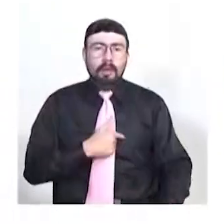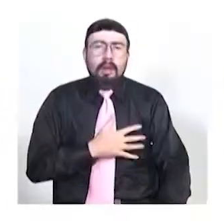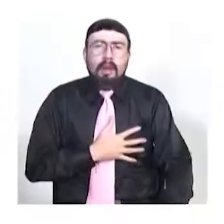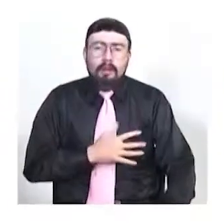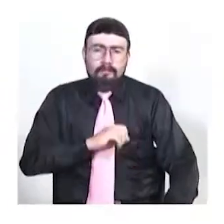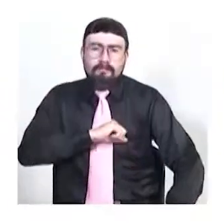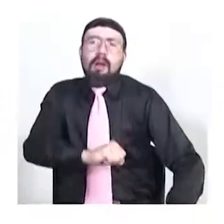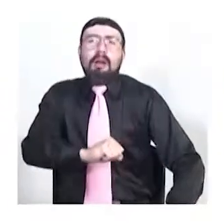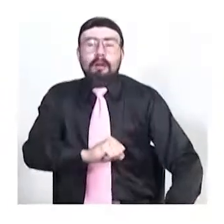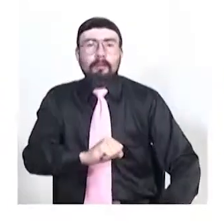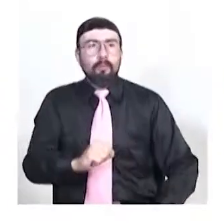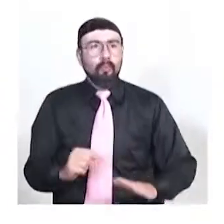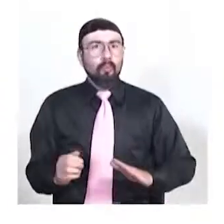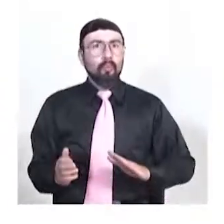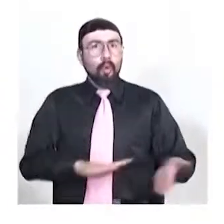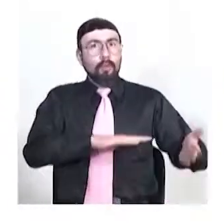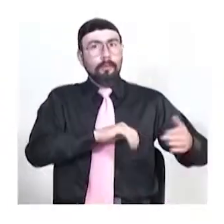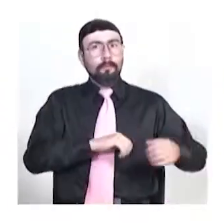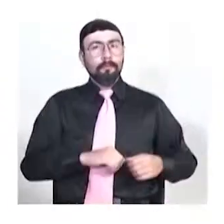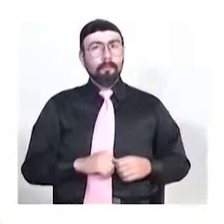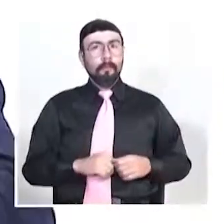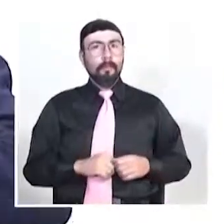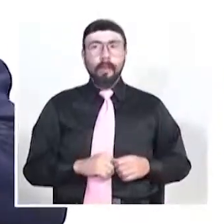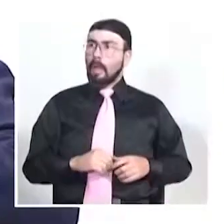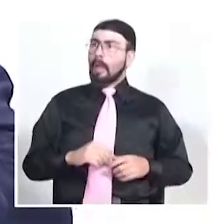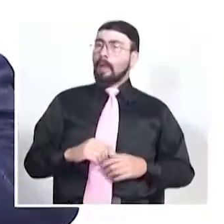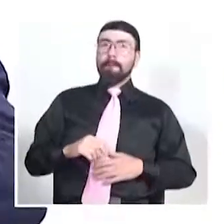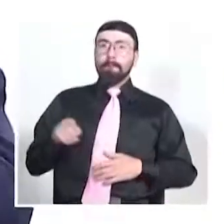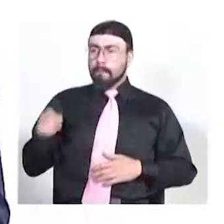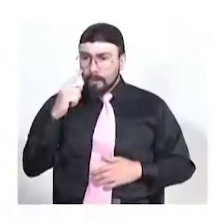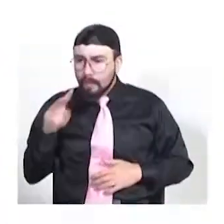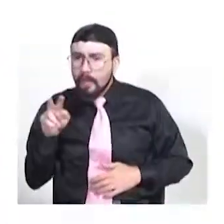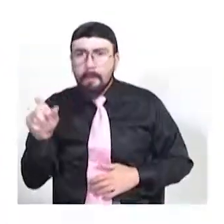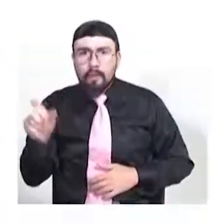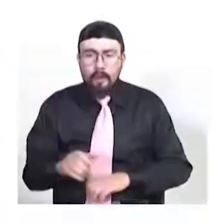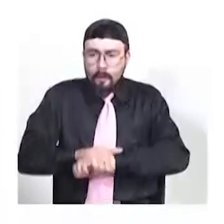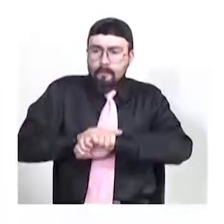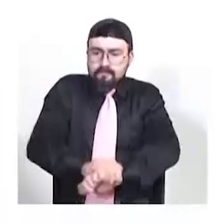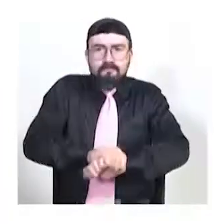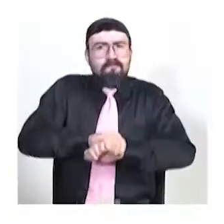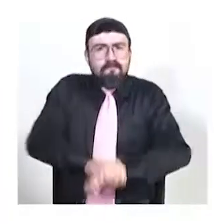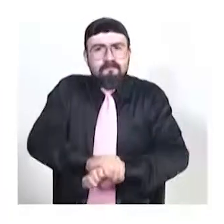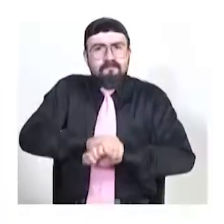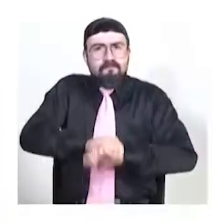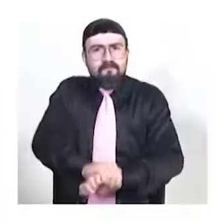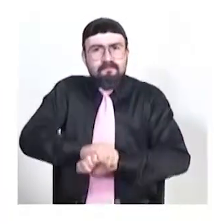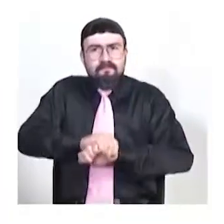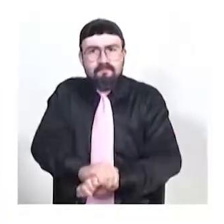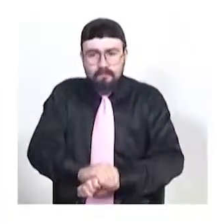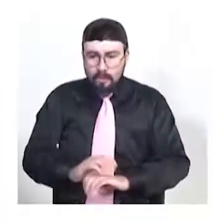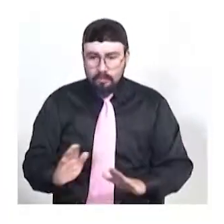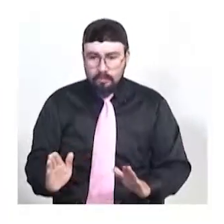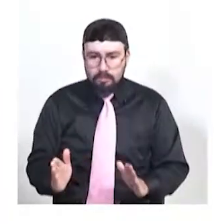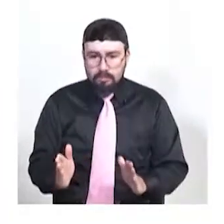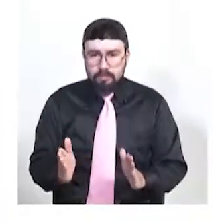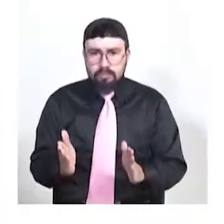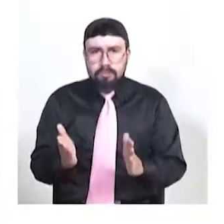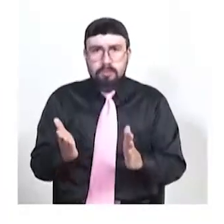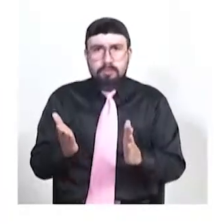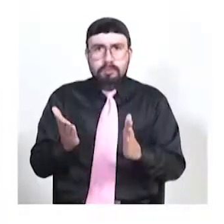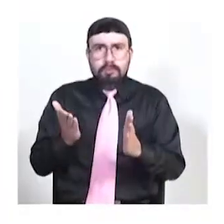corazón. Y por ahí vimos que en fulano lo estaban resucitando y lo estaban sacando adelante para que no se